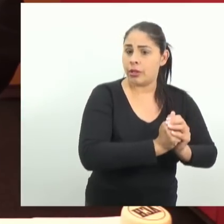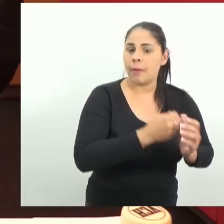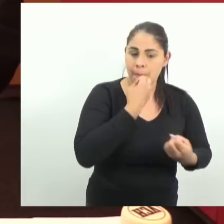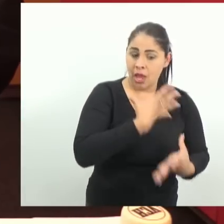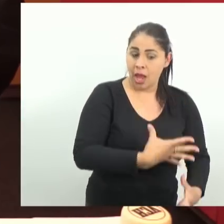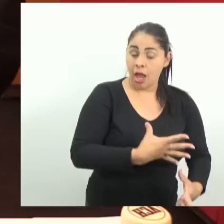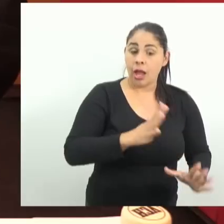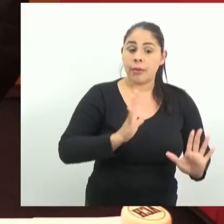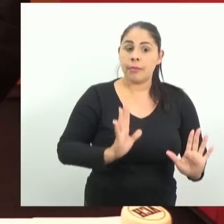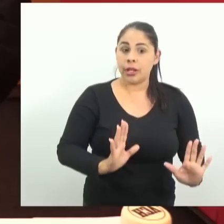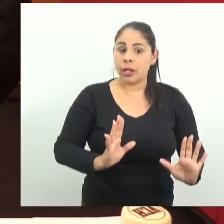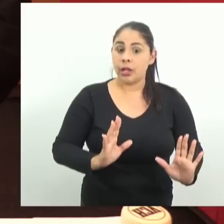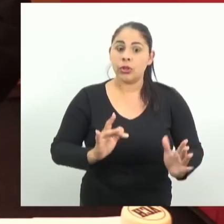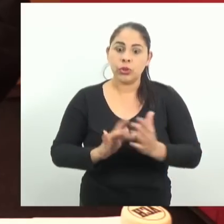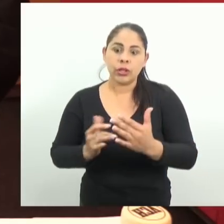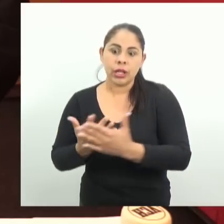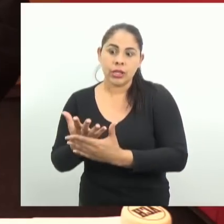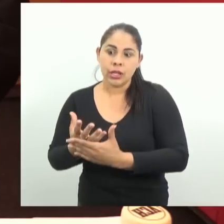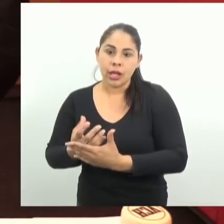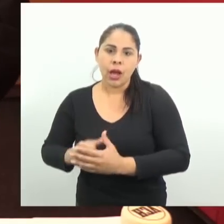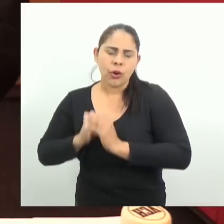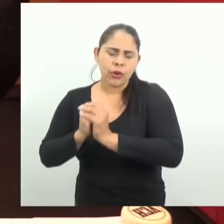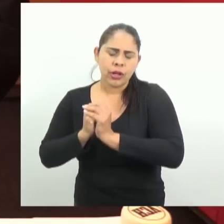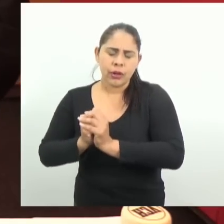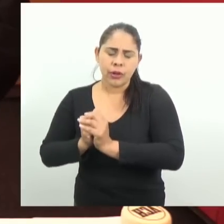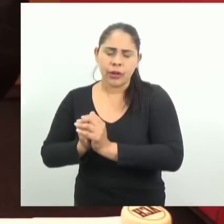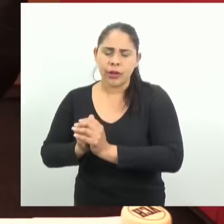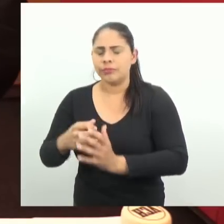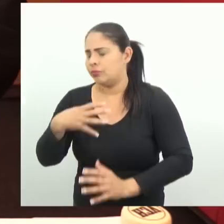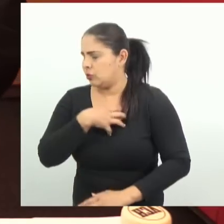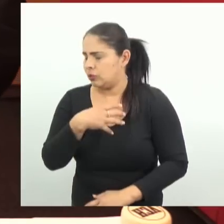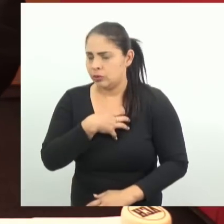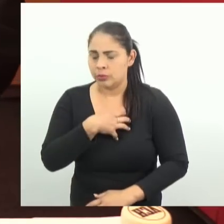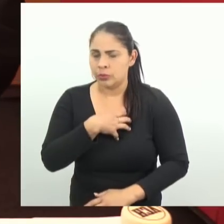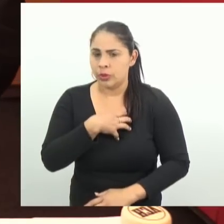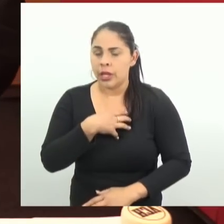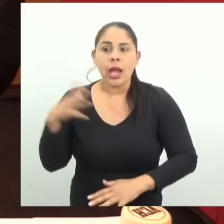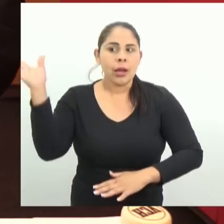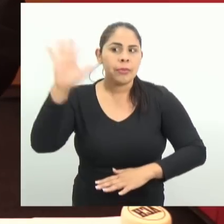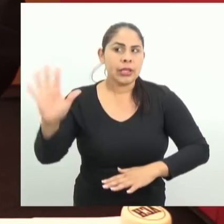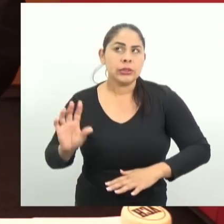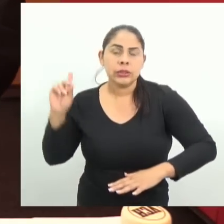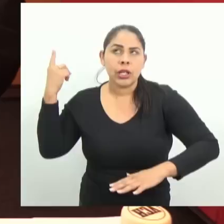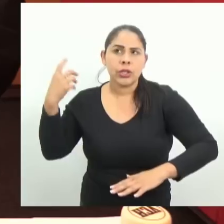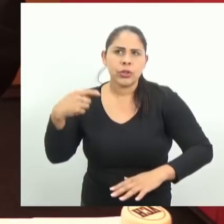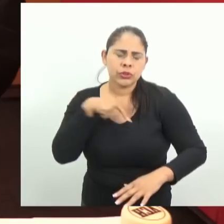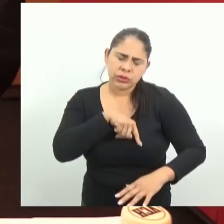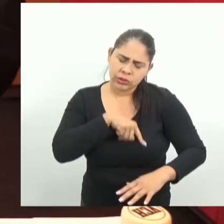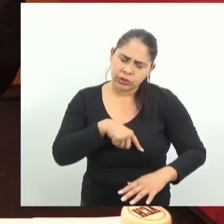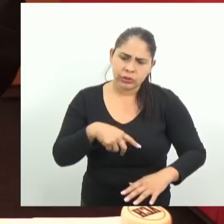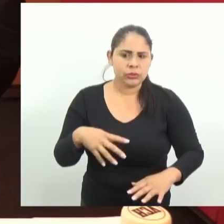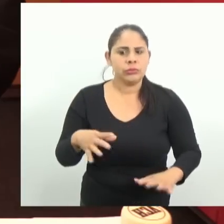Habrá días que no sientes su presencia. Por cierta razón, pero que nunca pase un día que no leas la